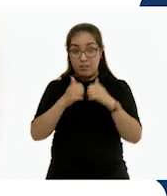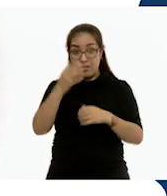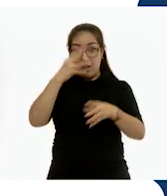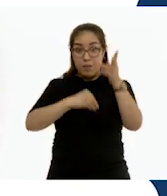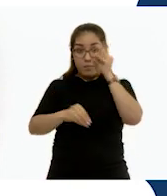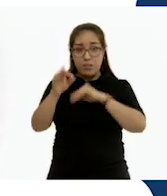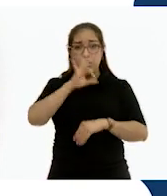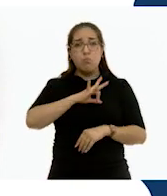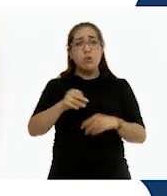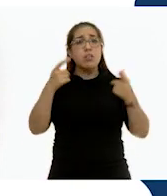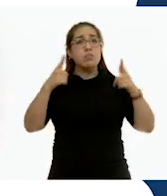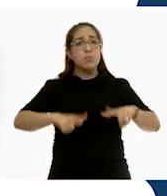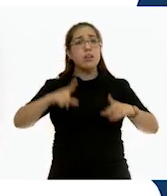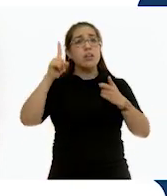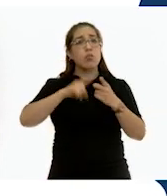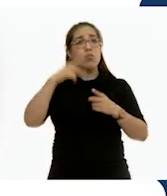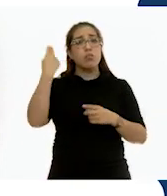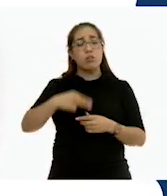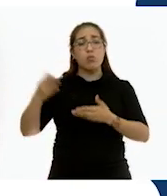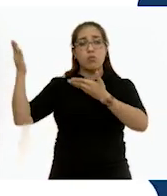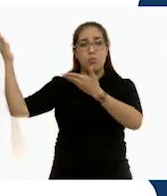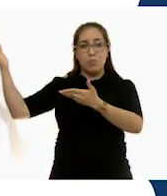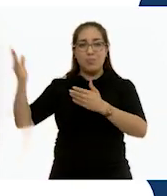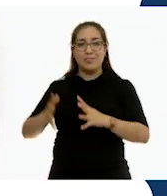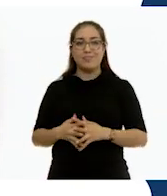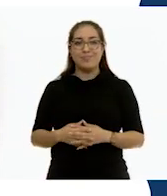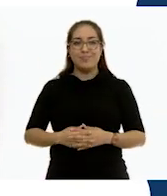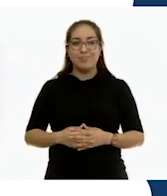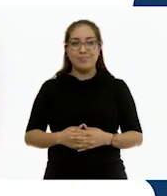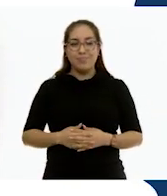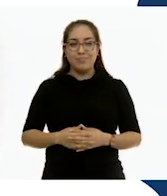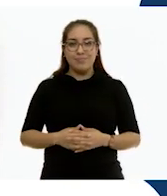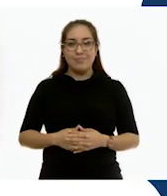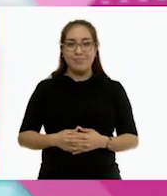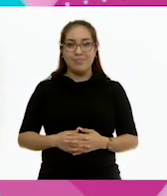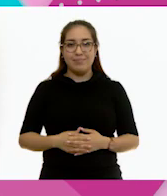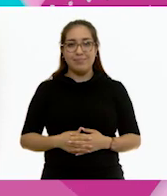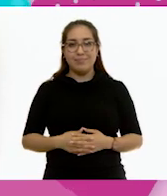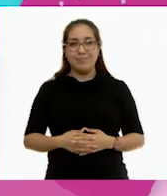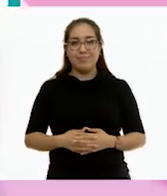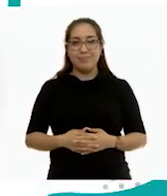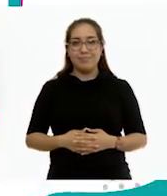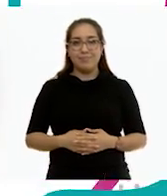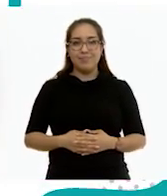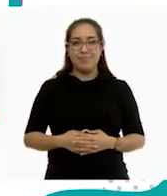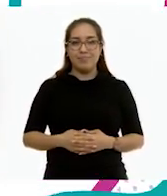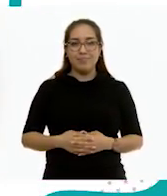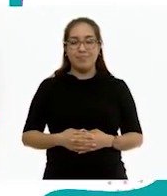encontrar en la siguiente liga: aprendeencasa.sep.gob.mx.